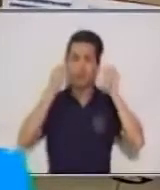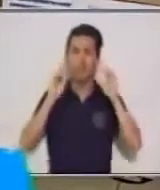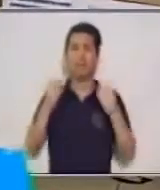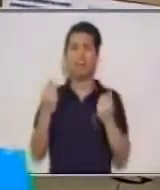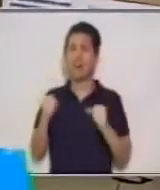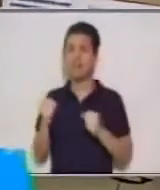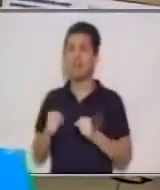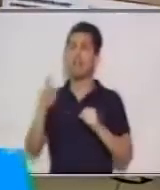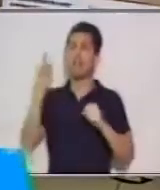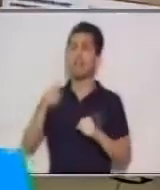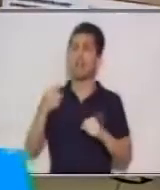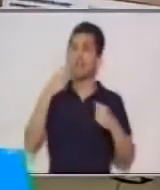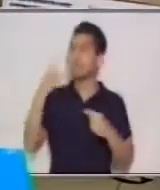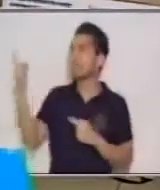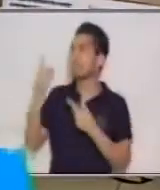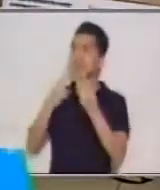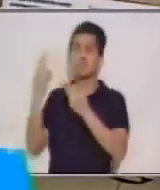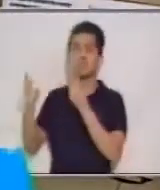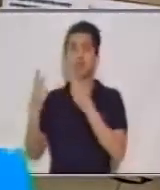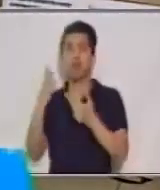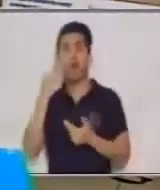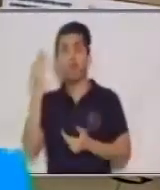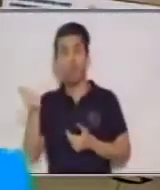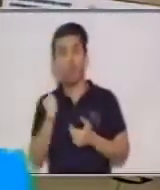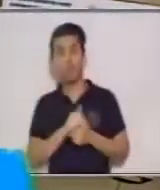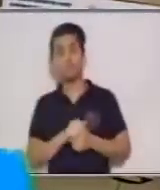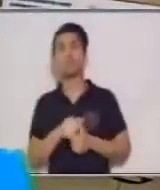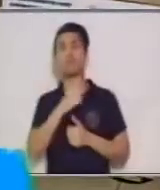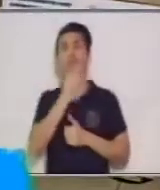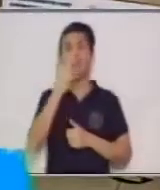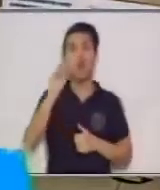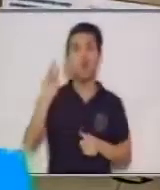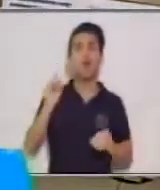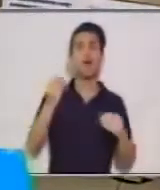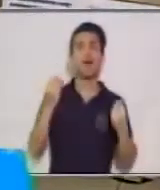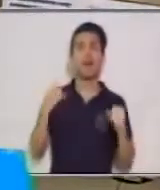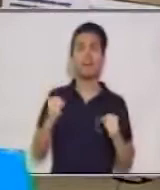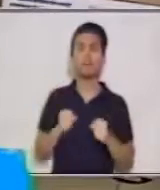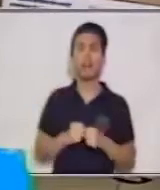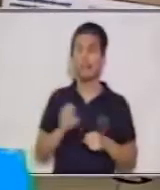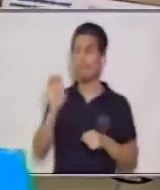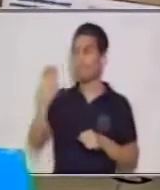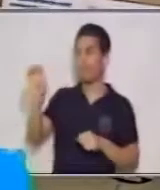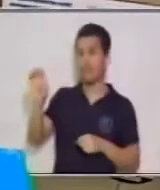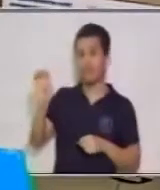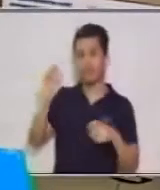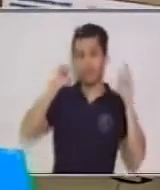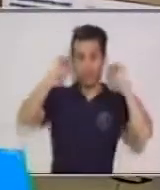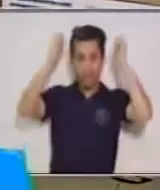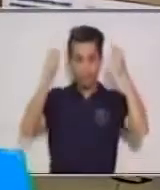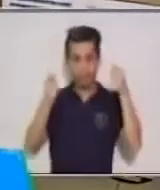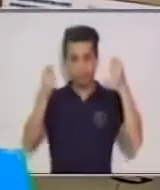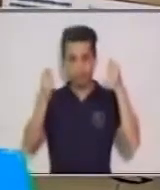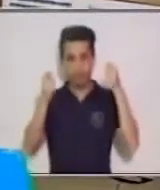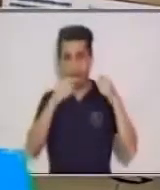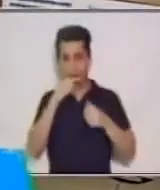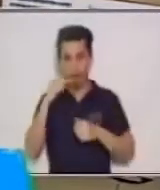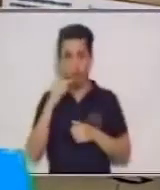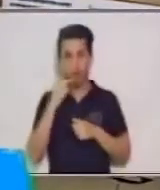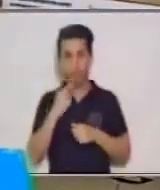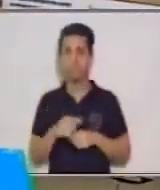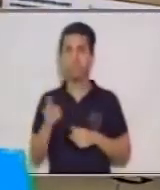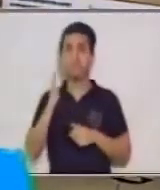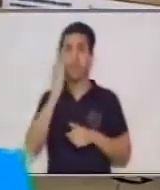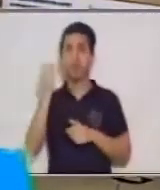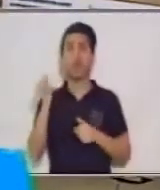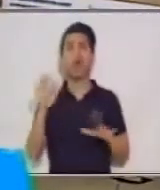que ir a visitar a la abuelita. ¿Cuál es la acción que realiza el lobo? El lobo engaña a Caperucita. ¿Y cuál es la acción de la